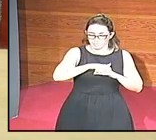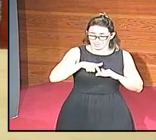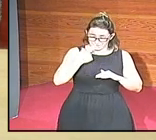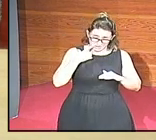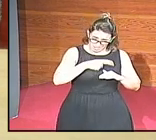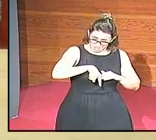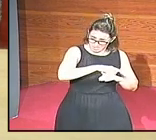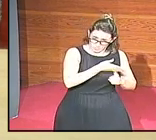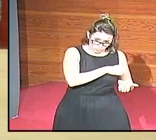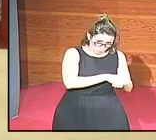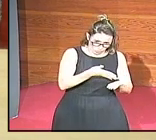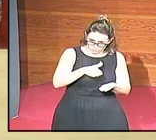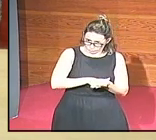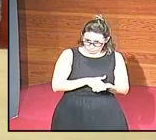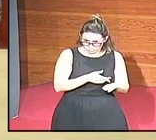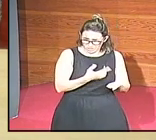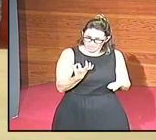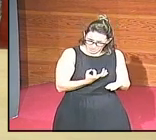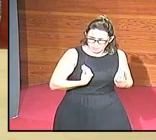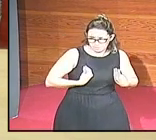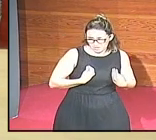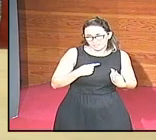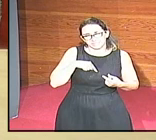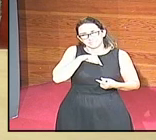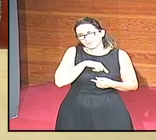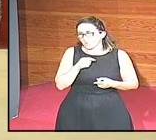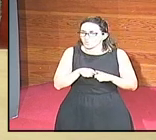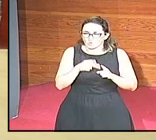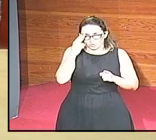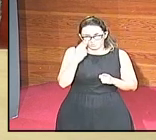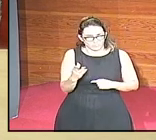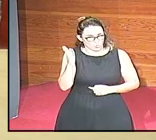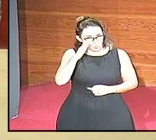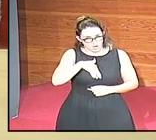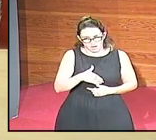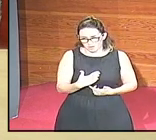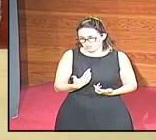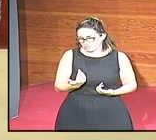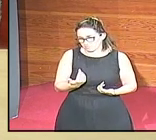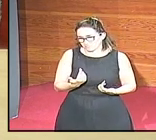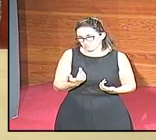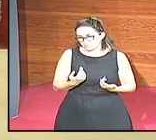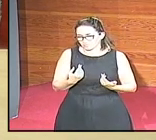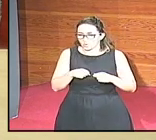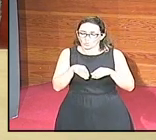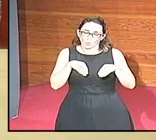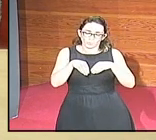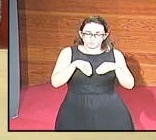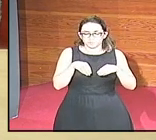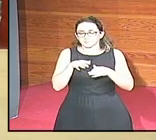Y me parece una falta de respeto jugar a las damas con cadáveres.